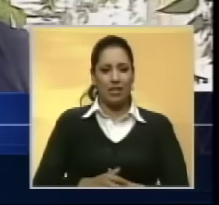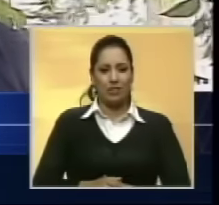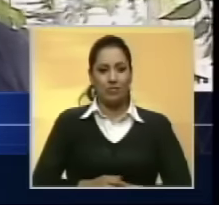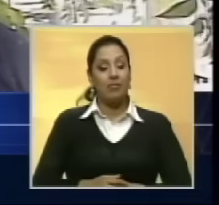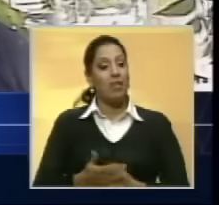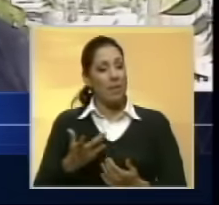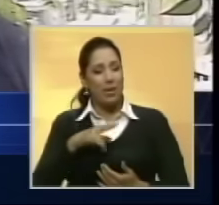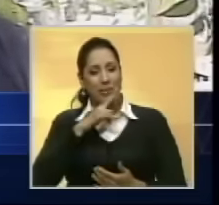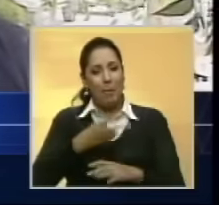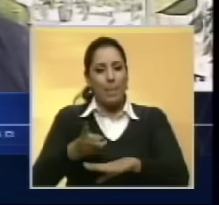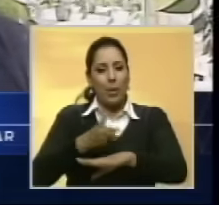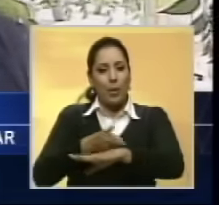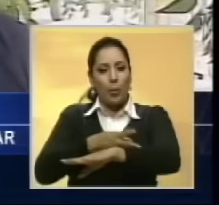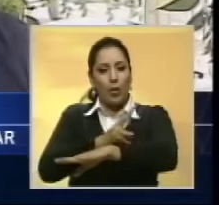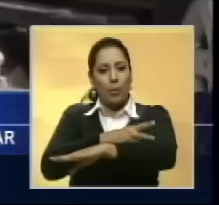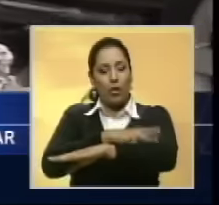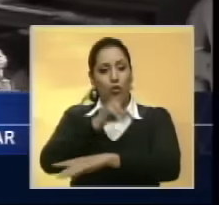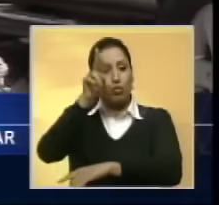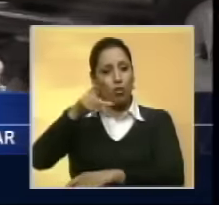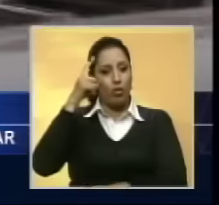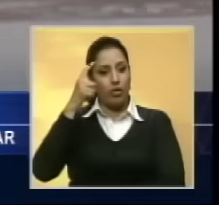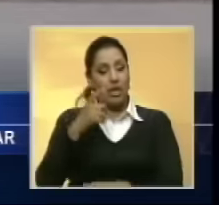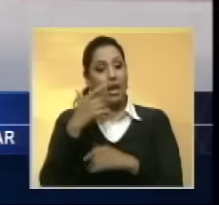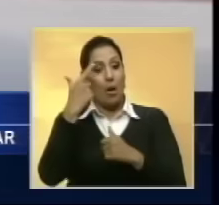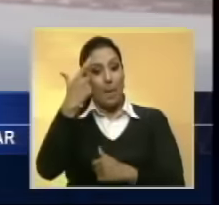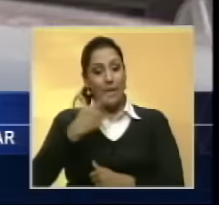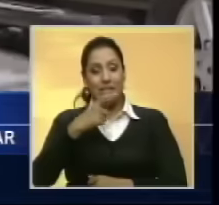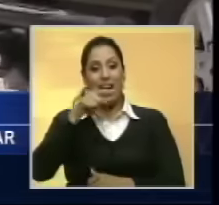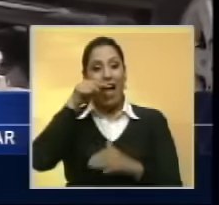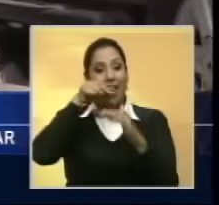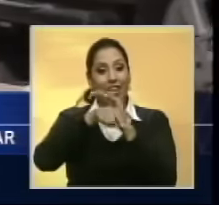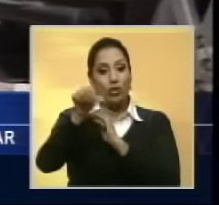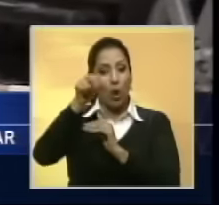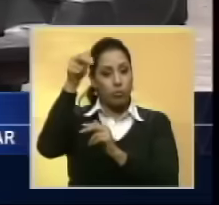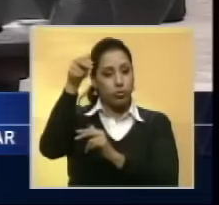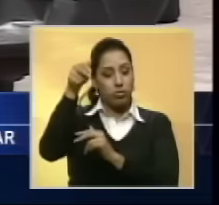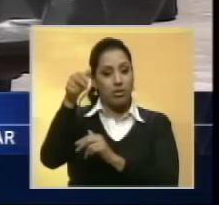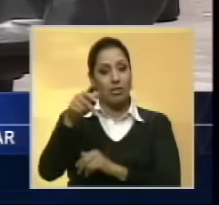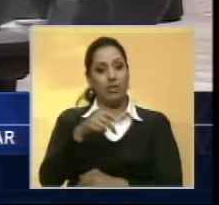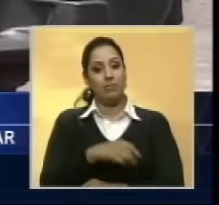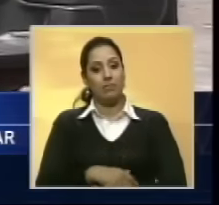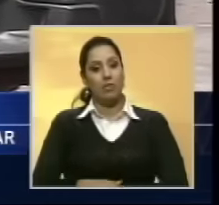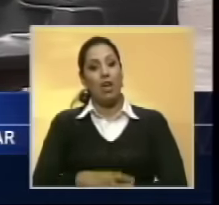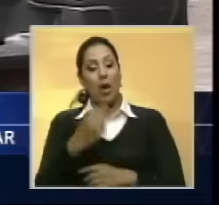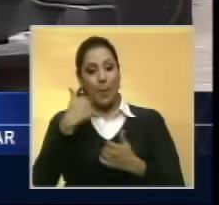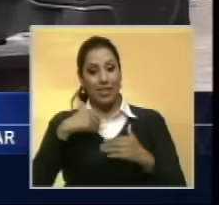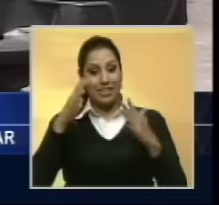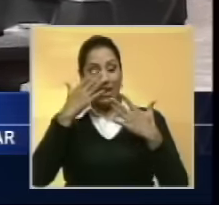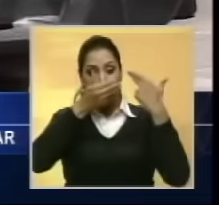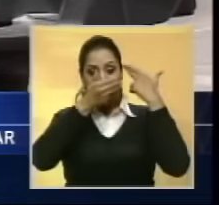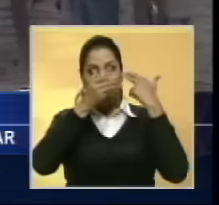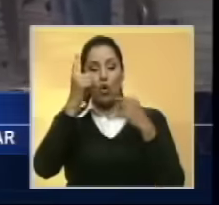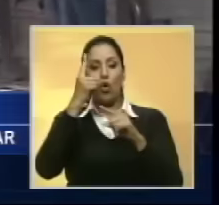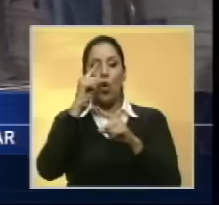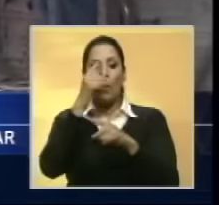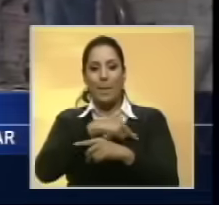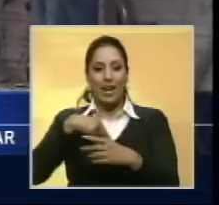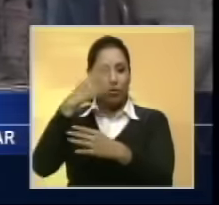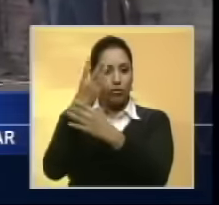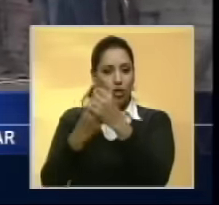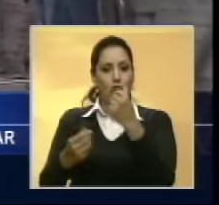Estaba pero de mal en peor. Cada día peor. La víctima quedó dentro del vehículo y resultó ilesa. Un delincuente huyó y García